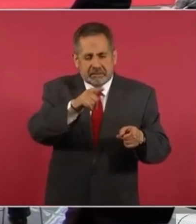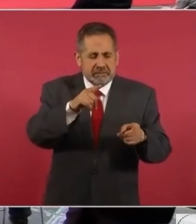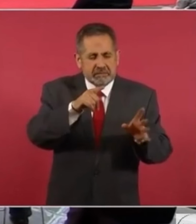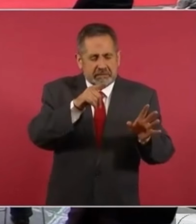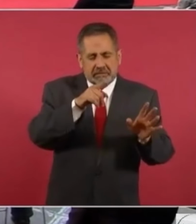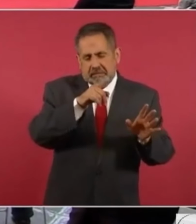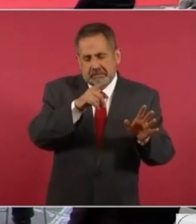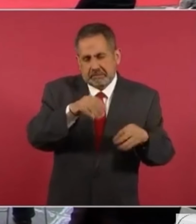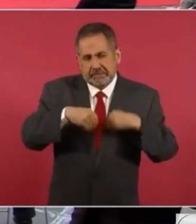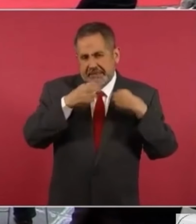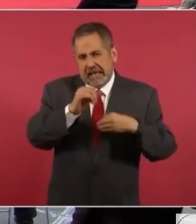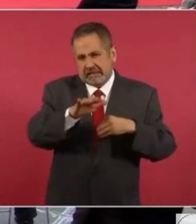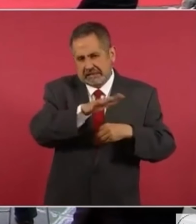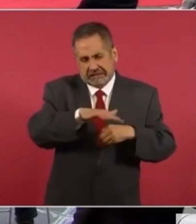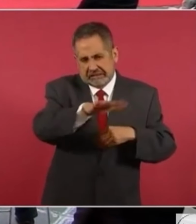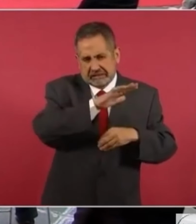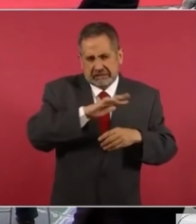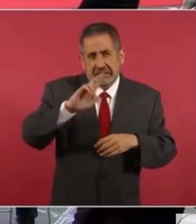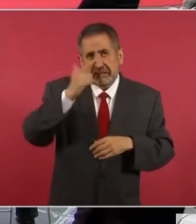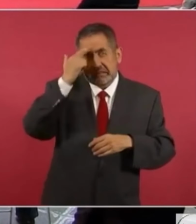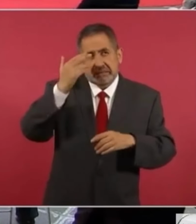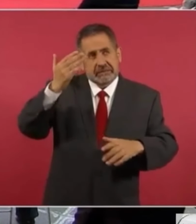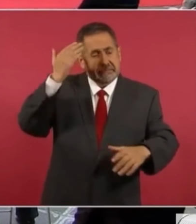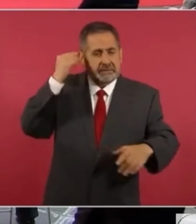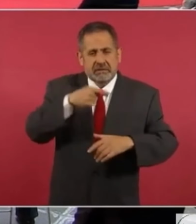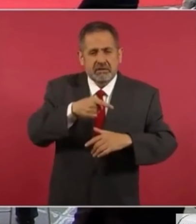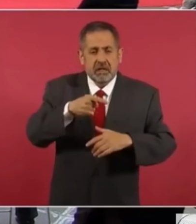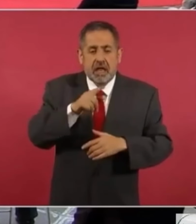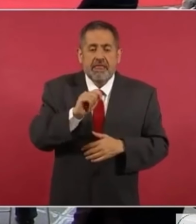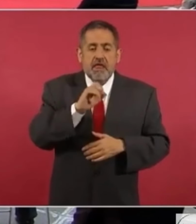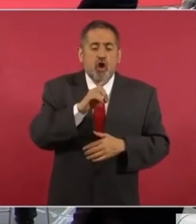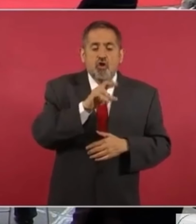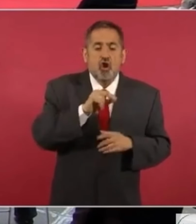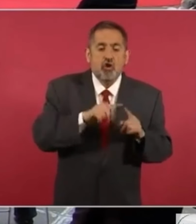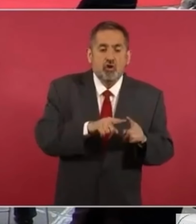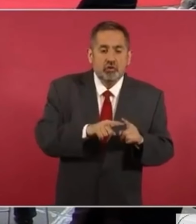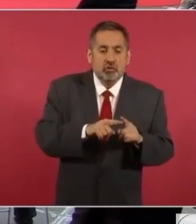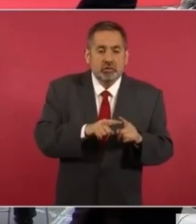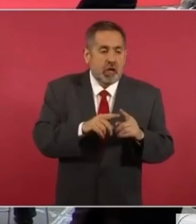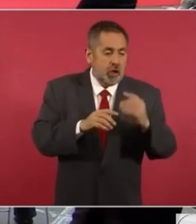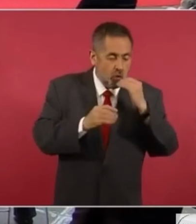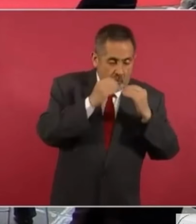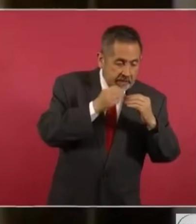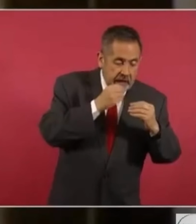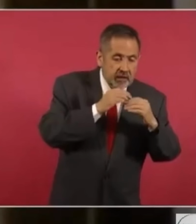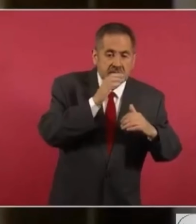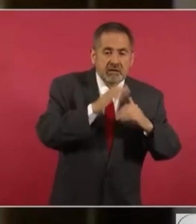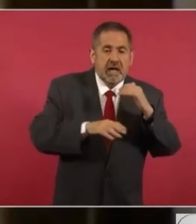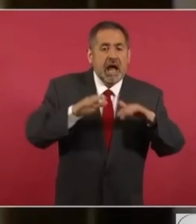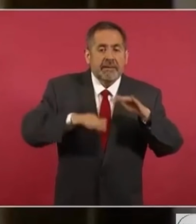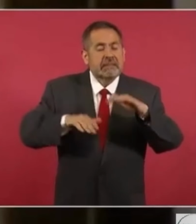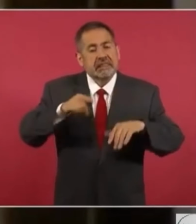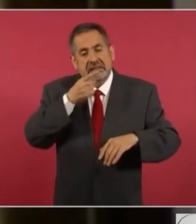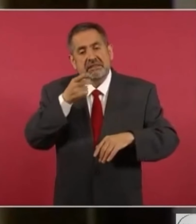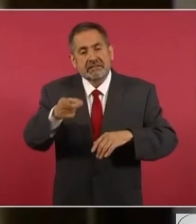remoto del recuerdo, Teodoro, después de la comida, en